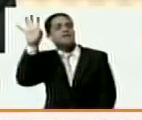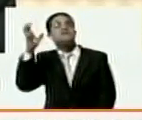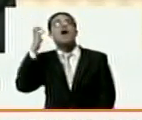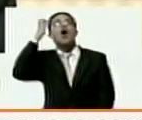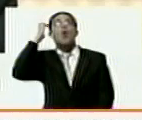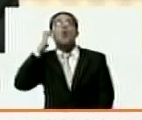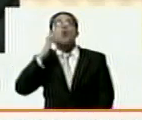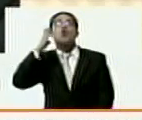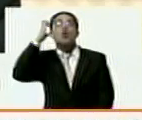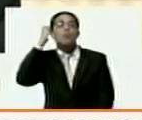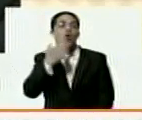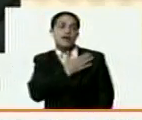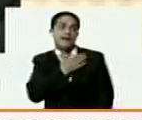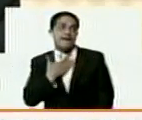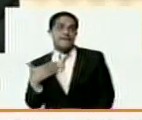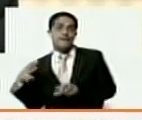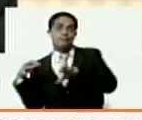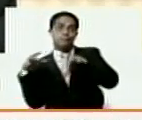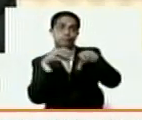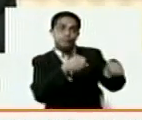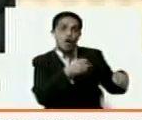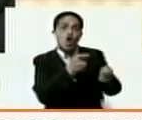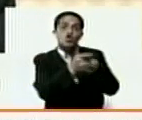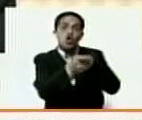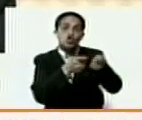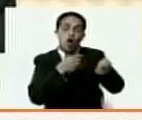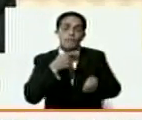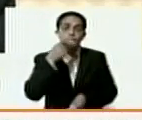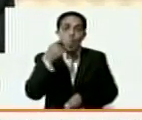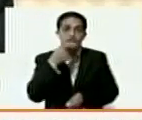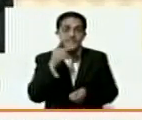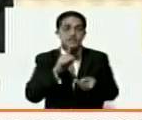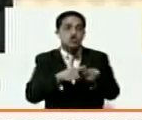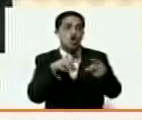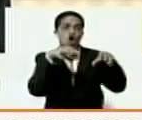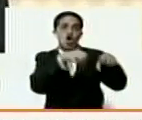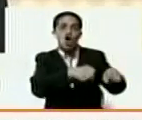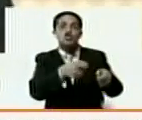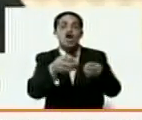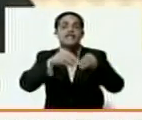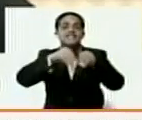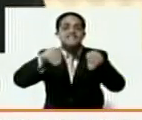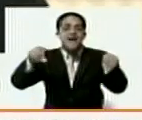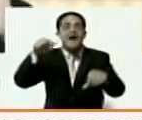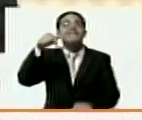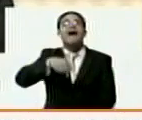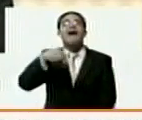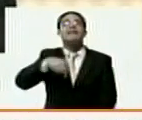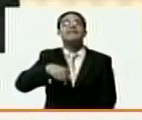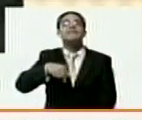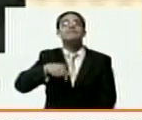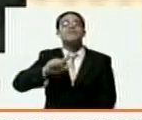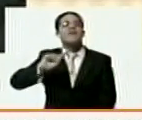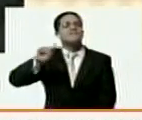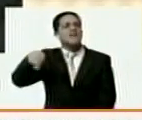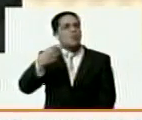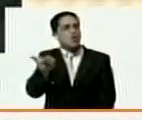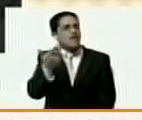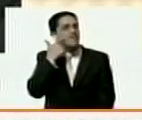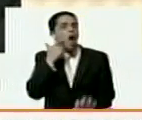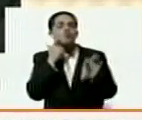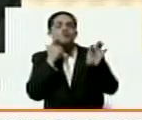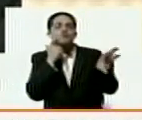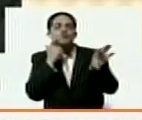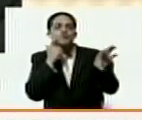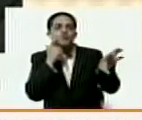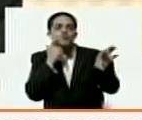sus territorios y su control político y económico sobre nuestras tierras, después de haberlas devastado y